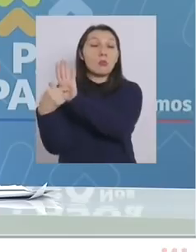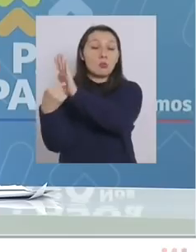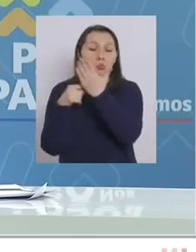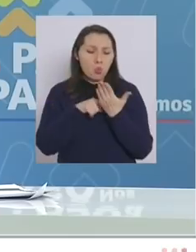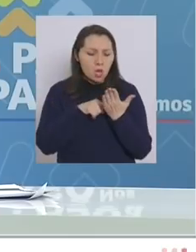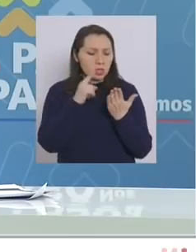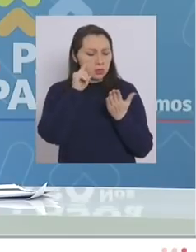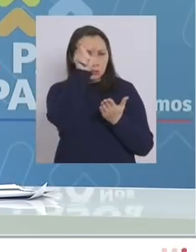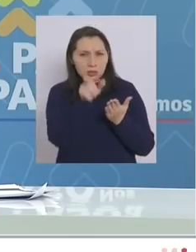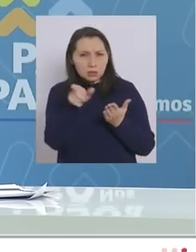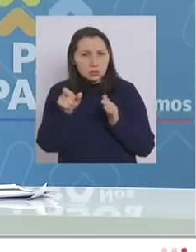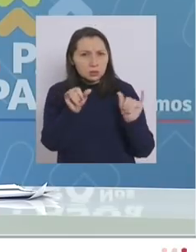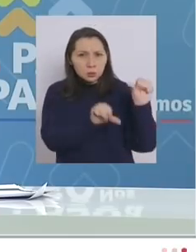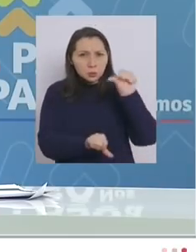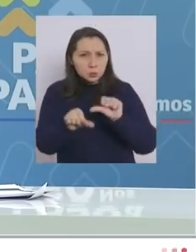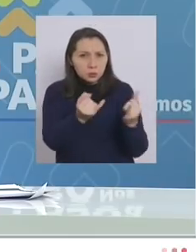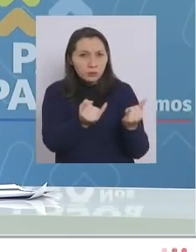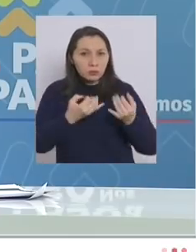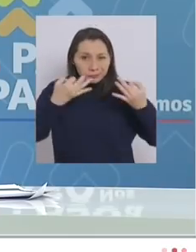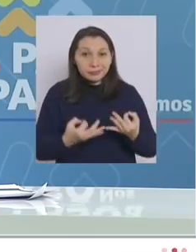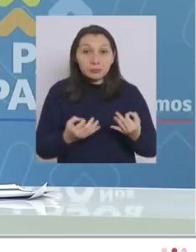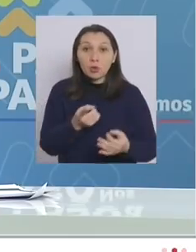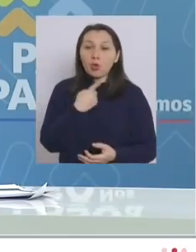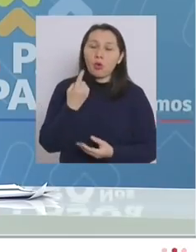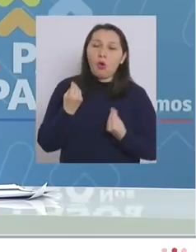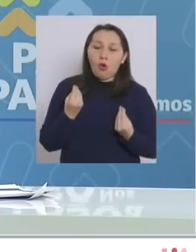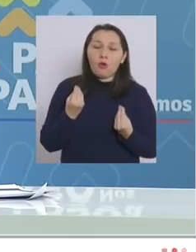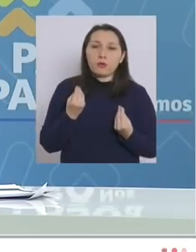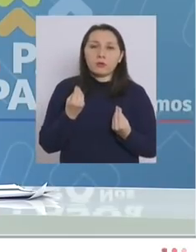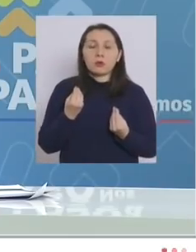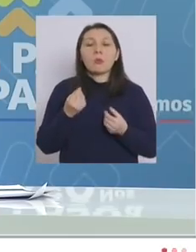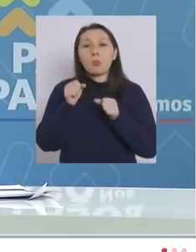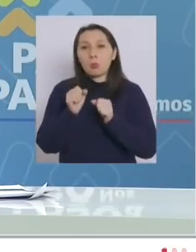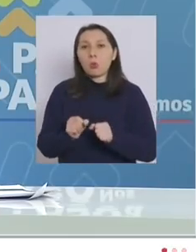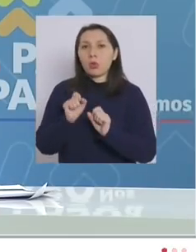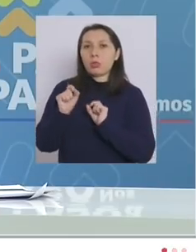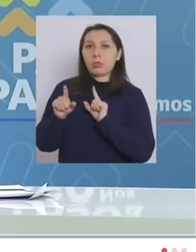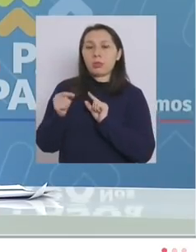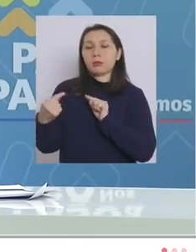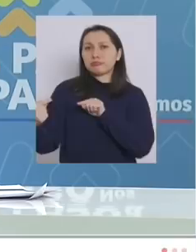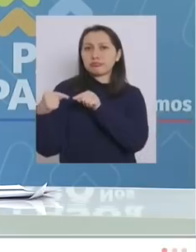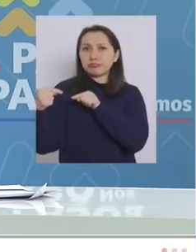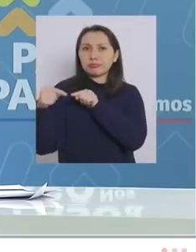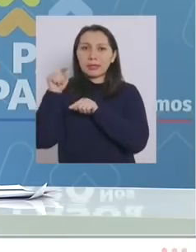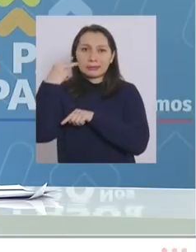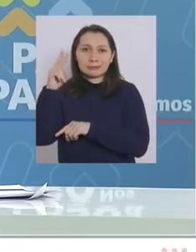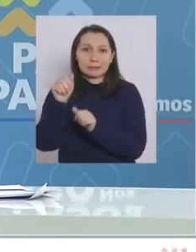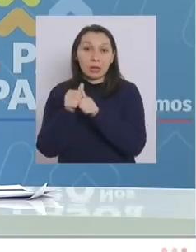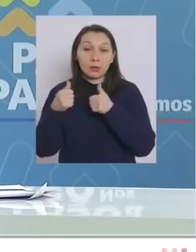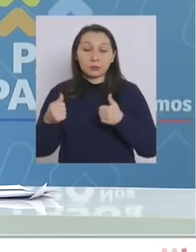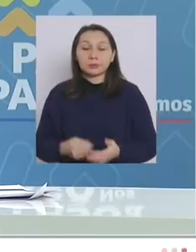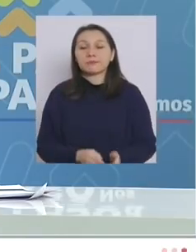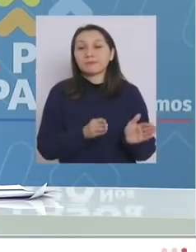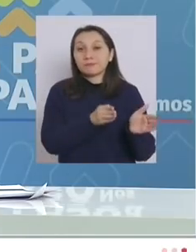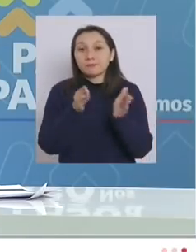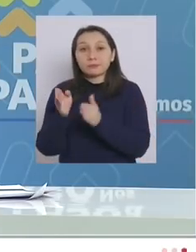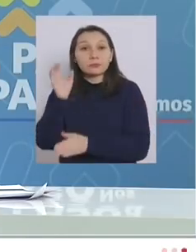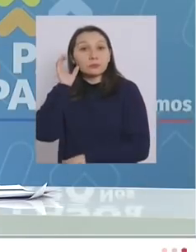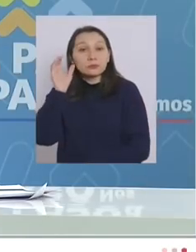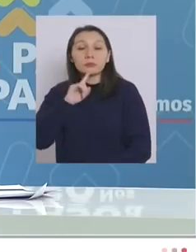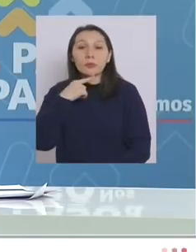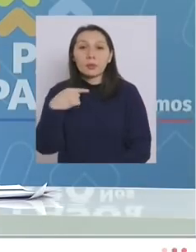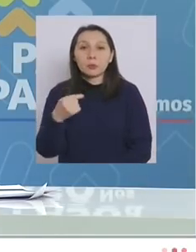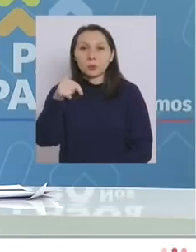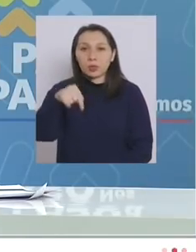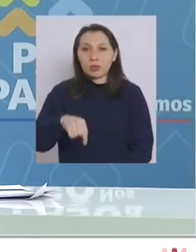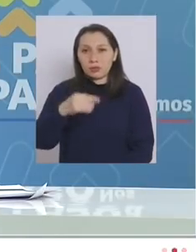una tabla, datos científicos, habríamos obviamente tenido la posibilidad de discutir con esa autoridad. A continuación vamos a escuchar las preguntas